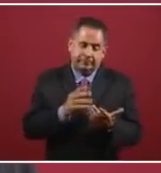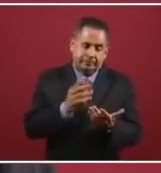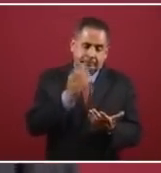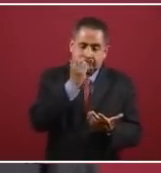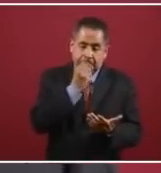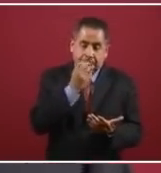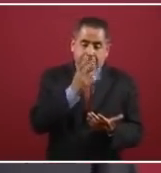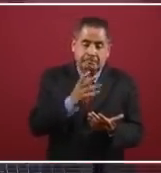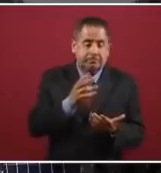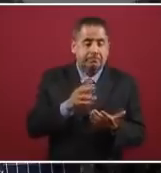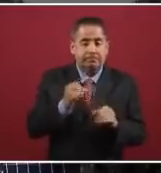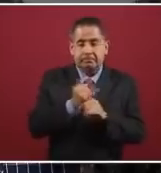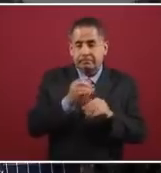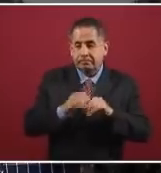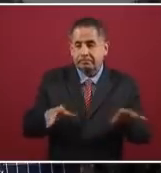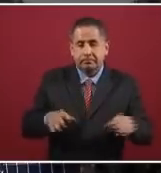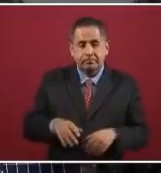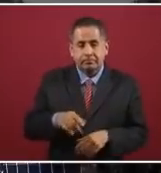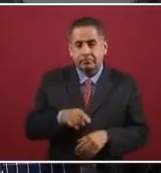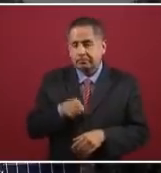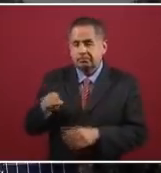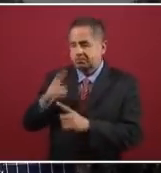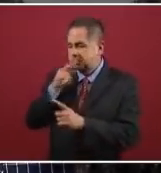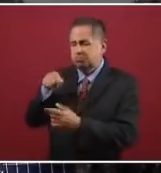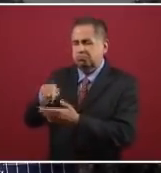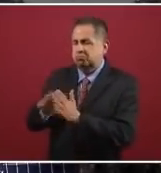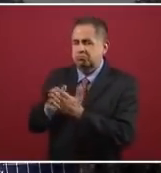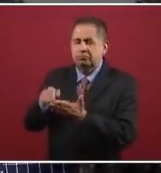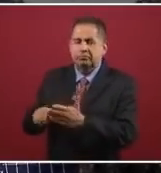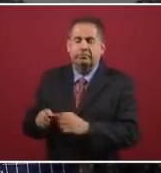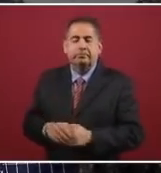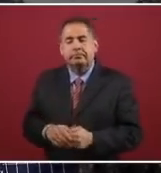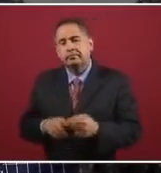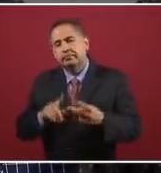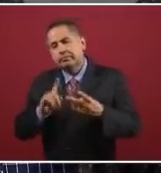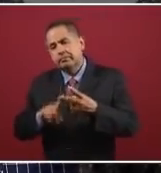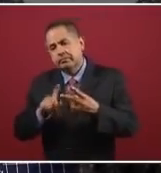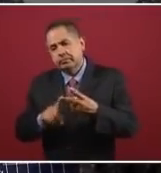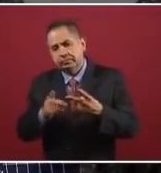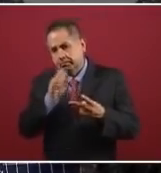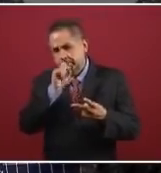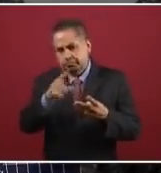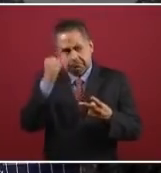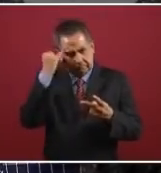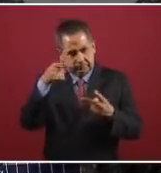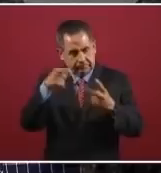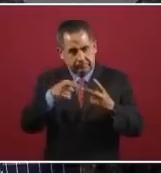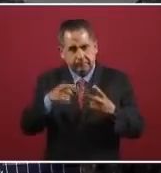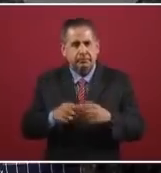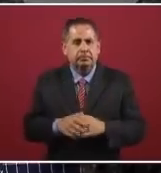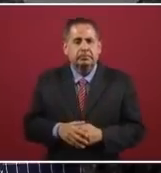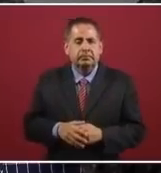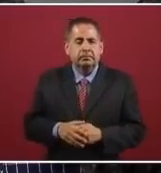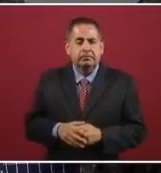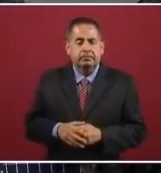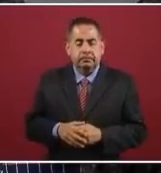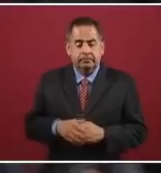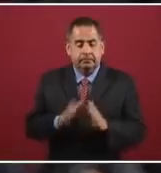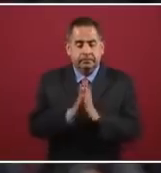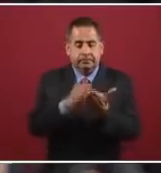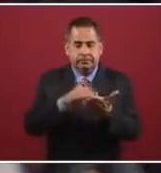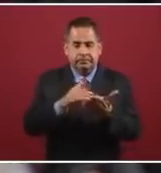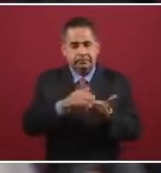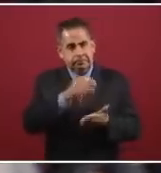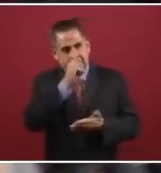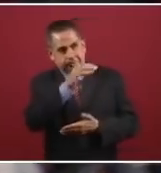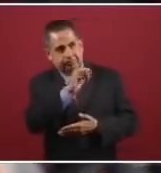sociales. Está mejor ese libro. Presidente, mi segunda pregunta y en ese mismo espíritu, el texto de la desobediencia civil dice que uno